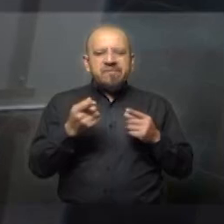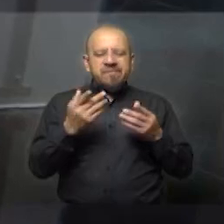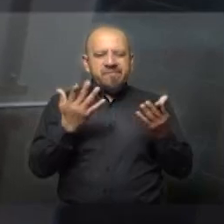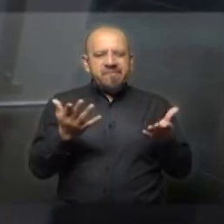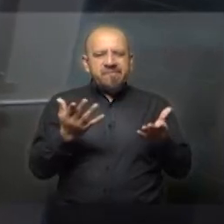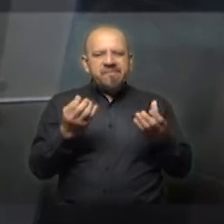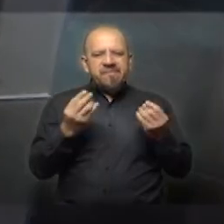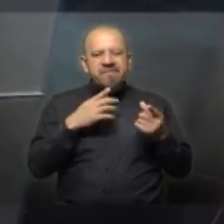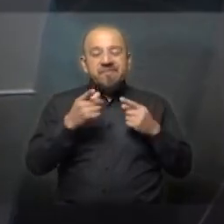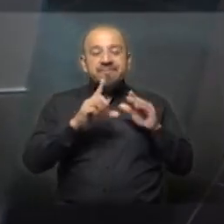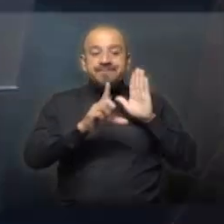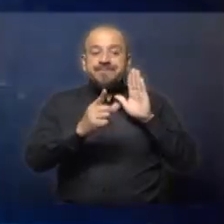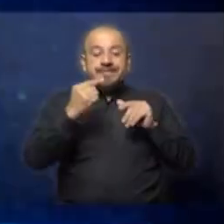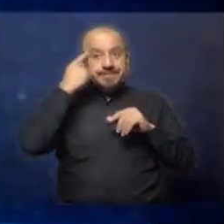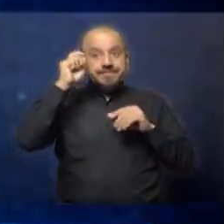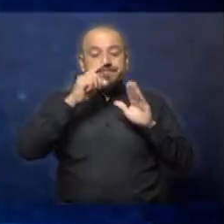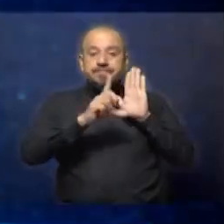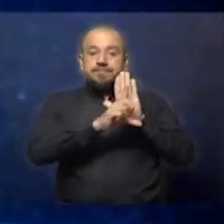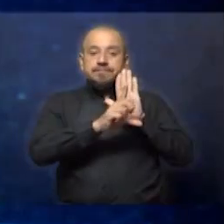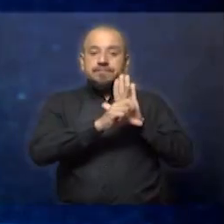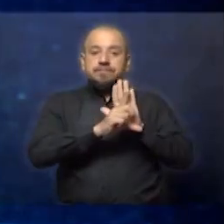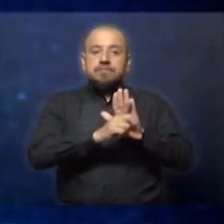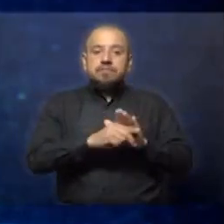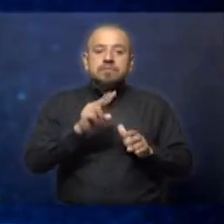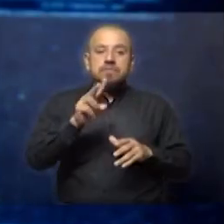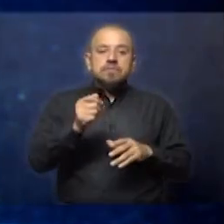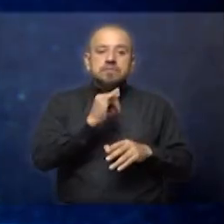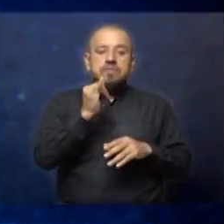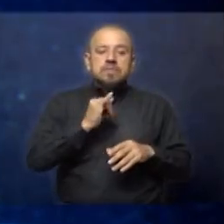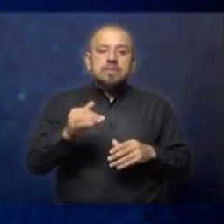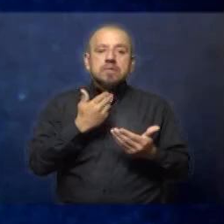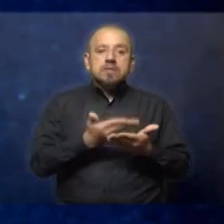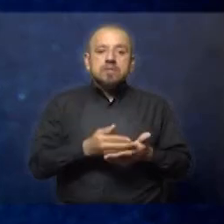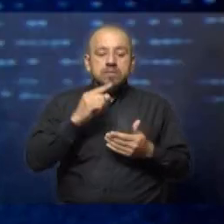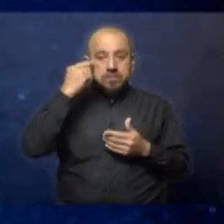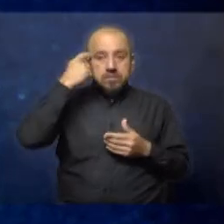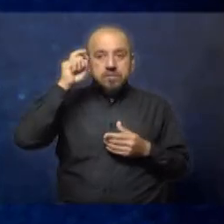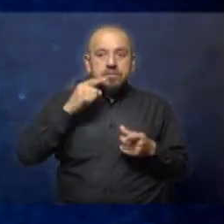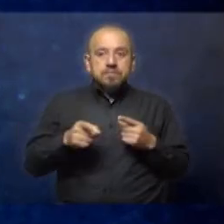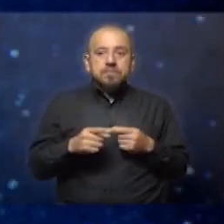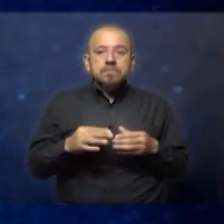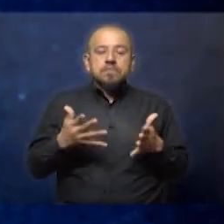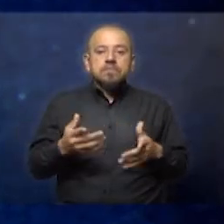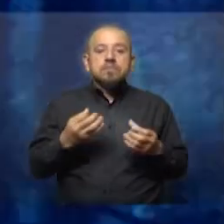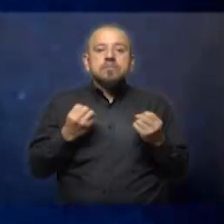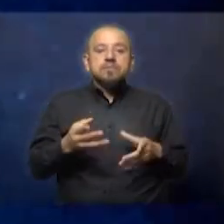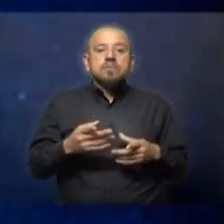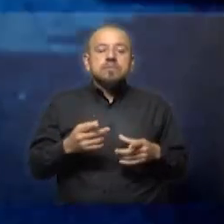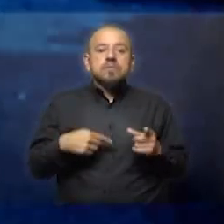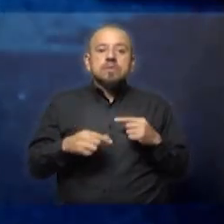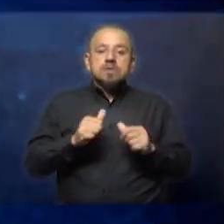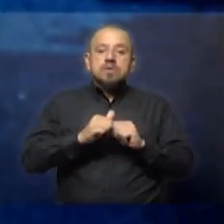una una medida legislativa que que va a salir a propuso y que era innovadora en el sentido que el divorcio ya